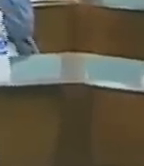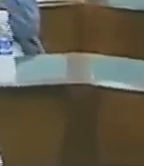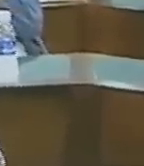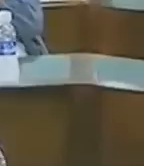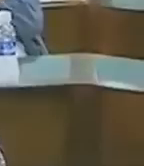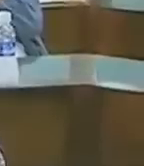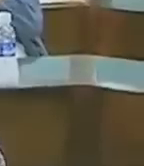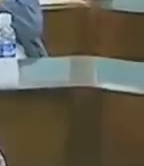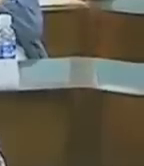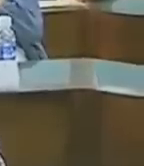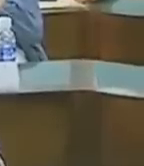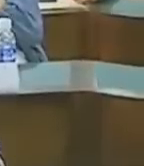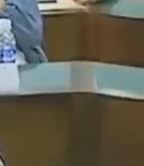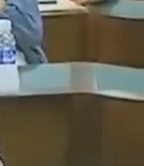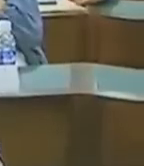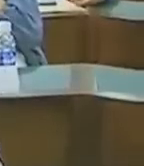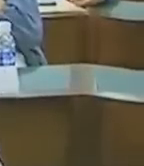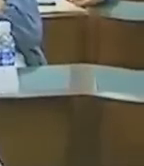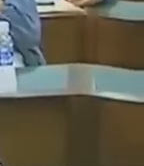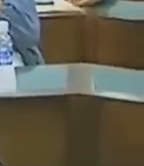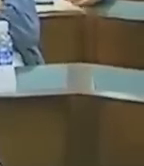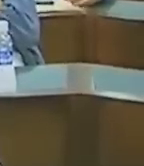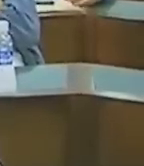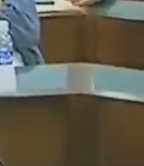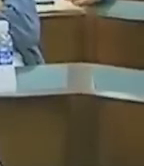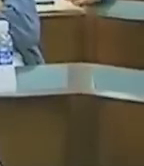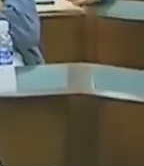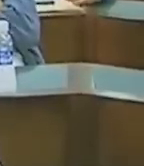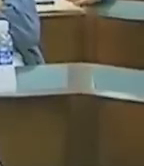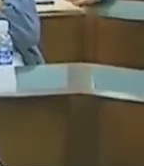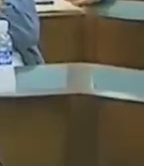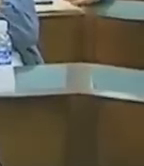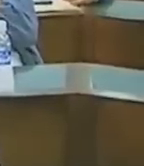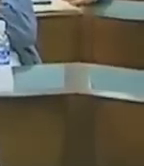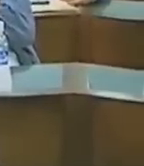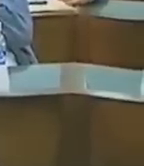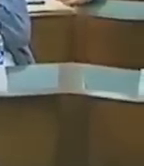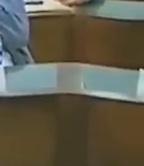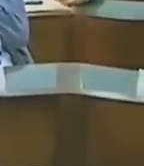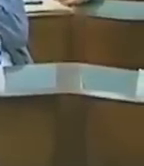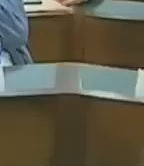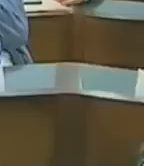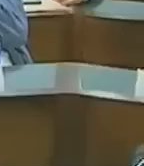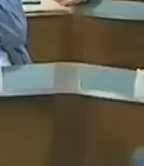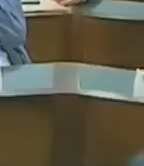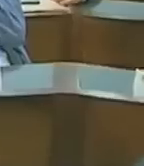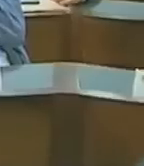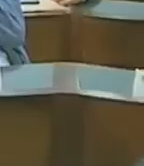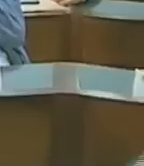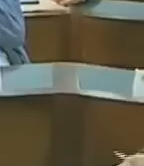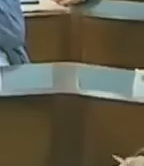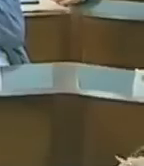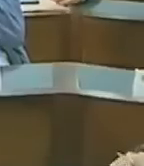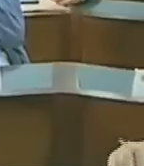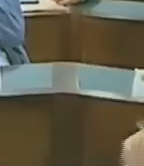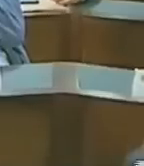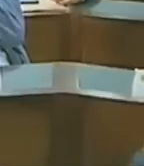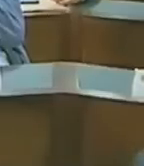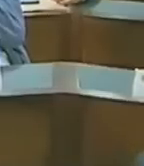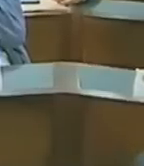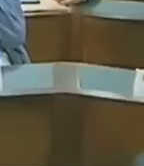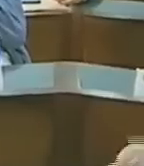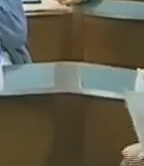proceso netamente de reinstitucionalización, de abanderar el voto como instrumento de cambio para poder generar cambios positivos